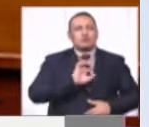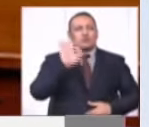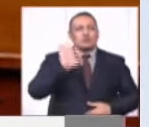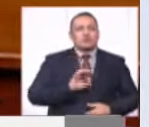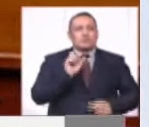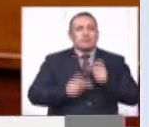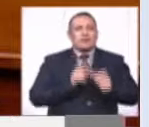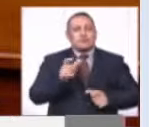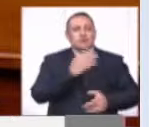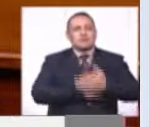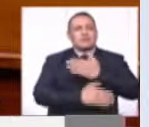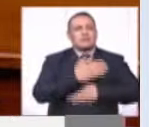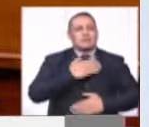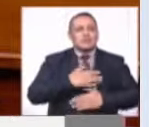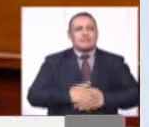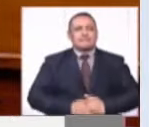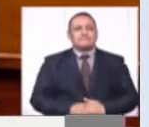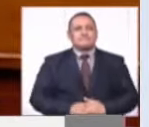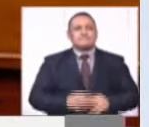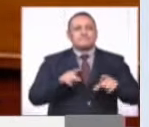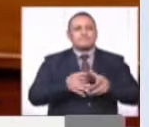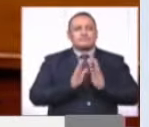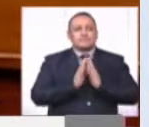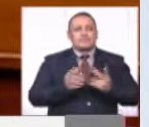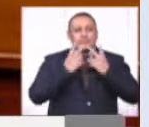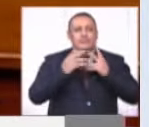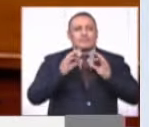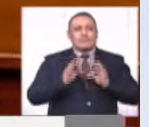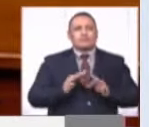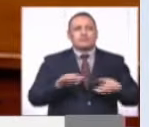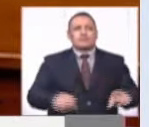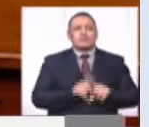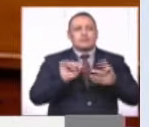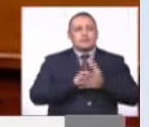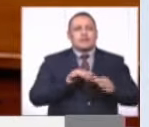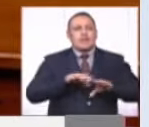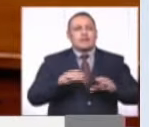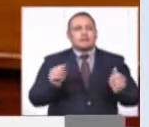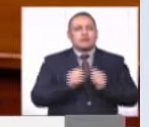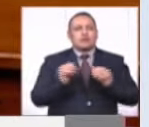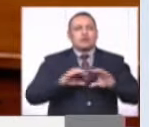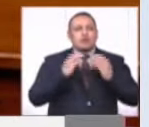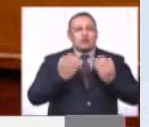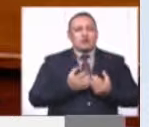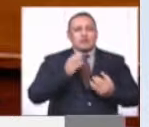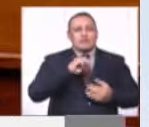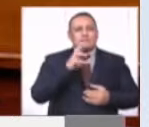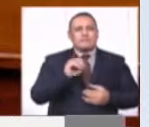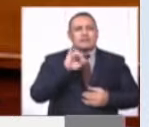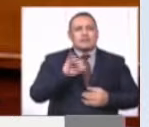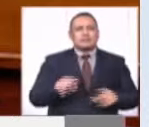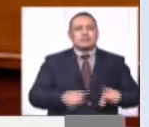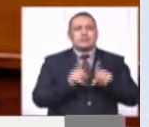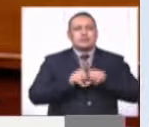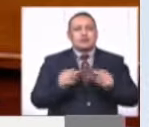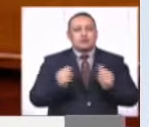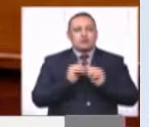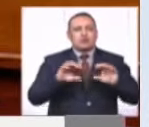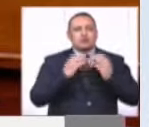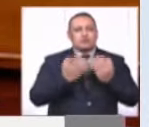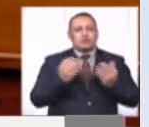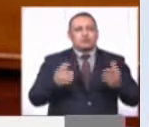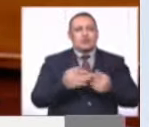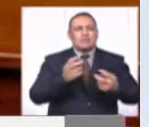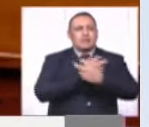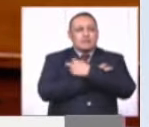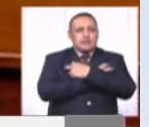para personas con discapacidad. Es un pedido justo, creo yo, que hace la congresista Marlene Portero, congresista por el departamento